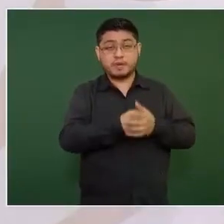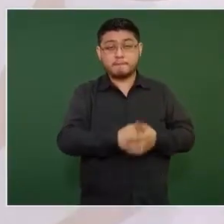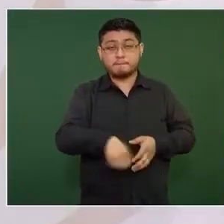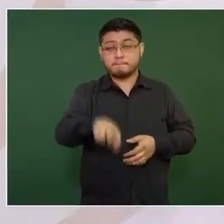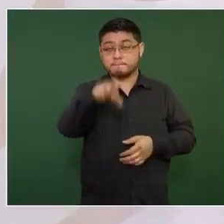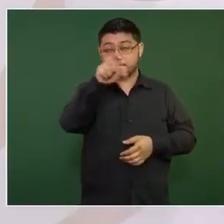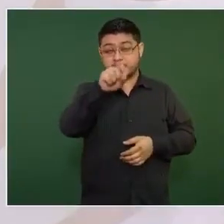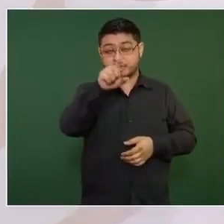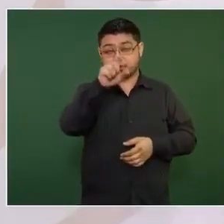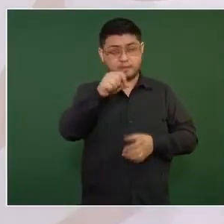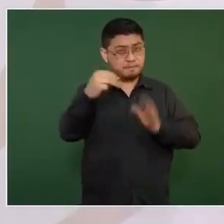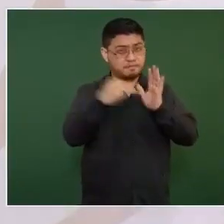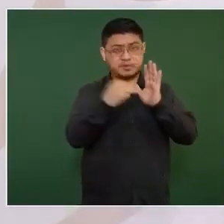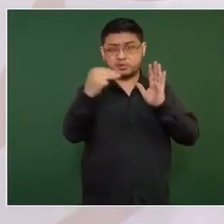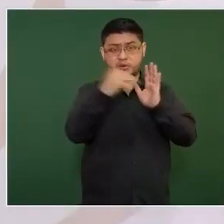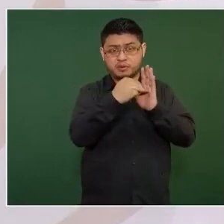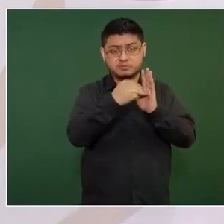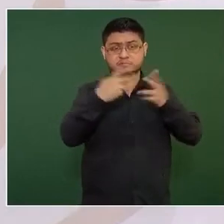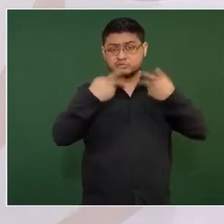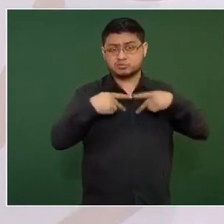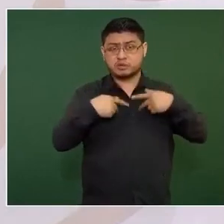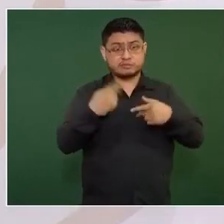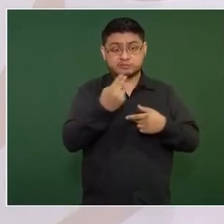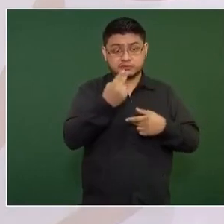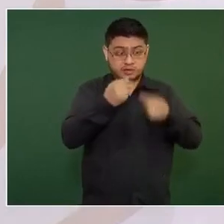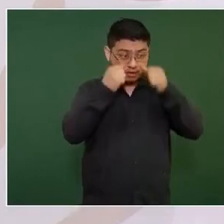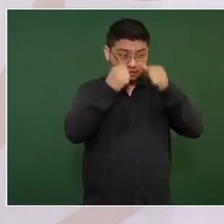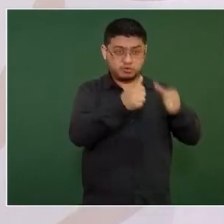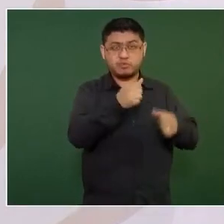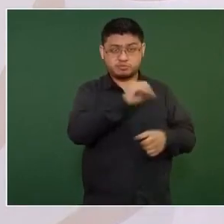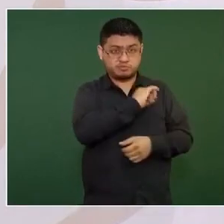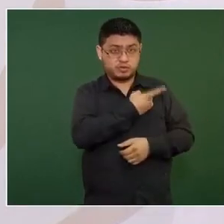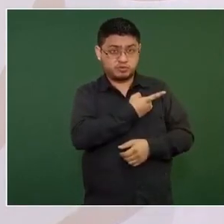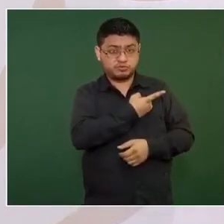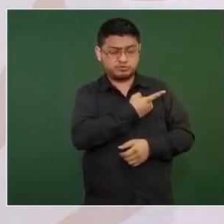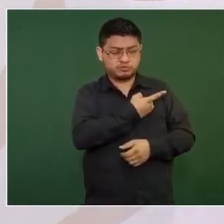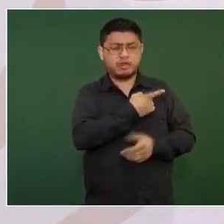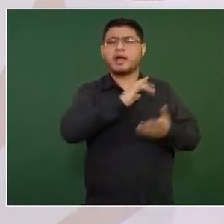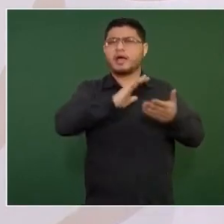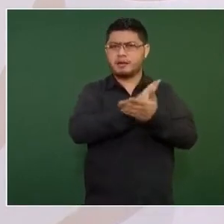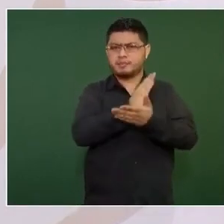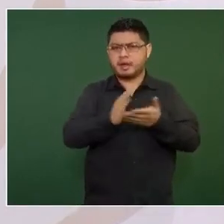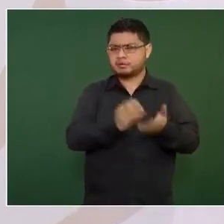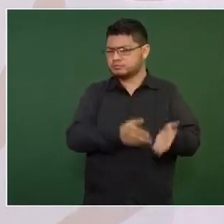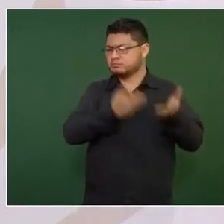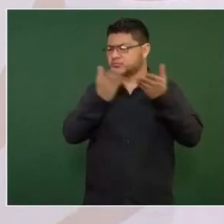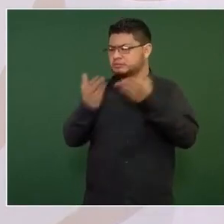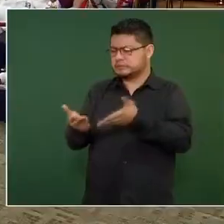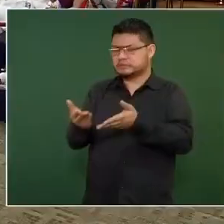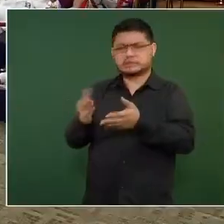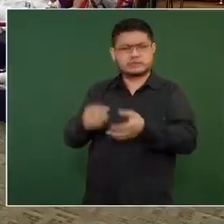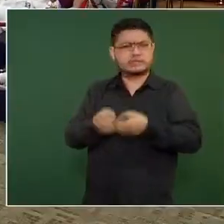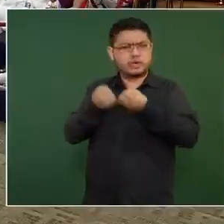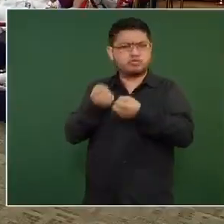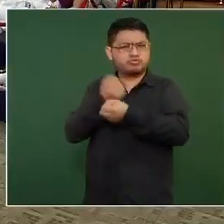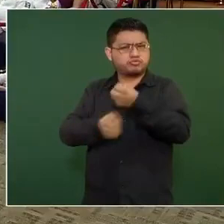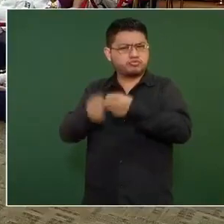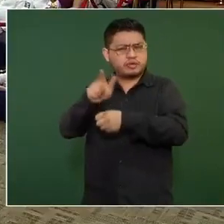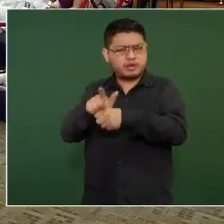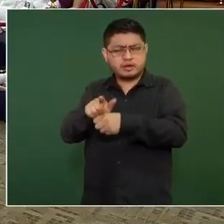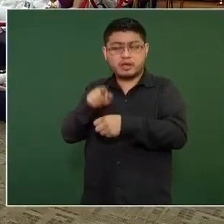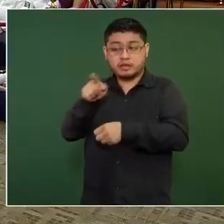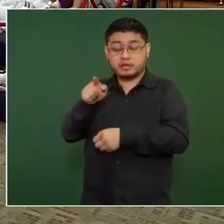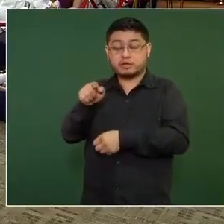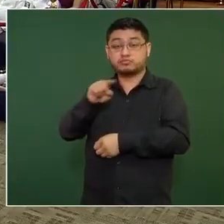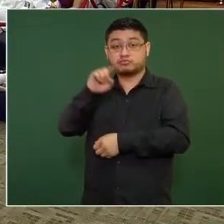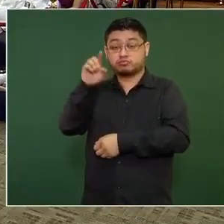de trabajadores que tienen que recibir atención médica. Aparte, también el Seguro Social y SOE es